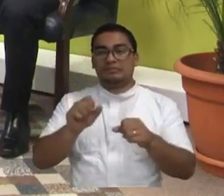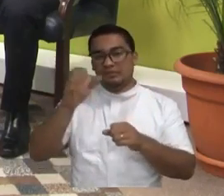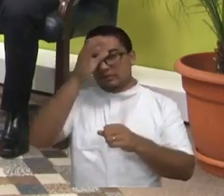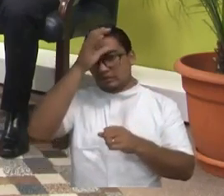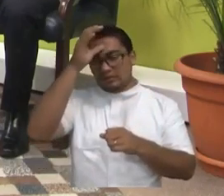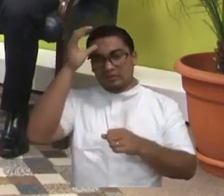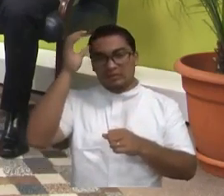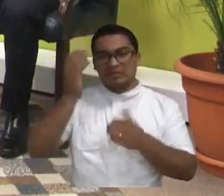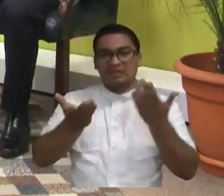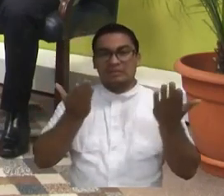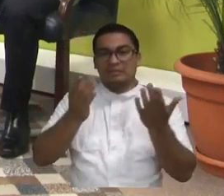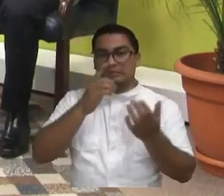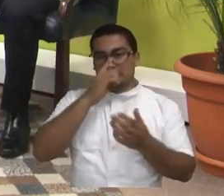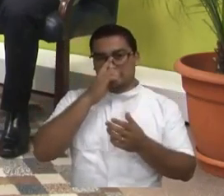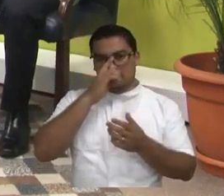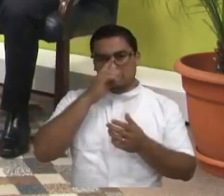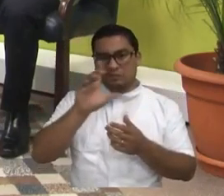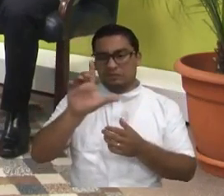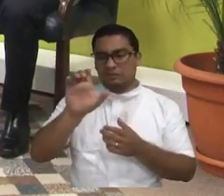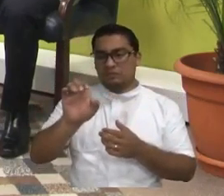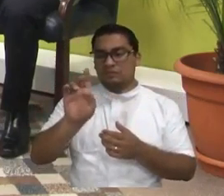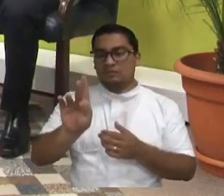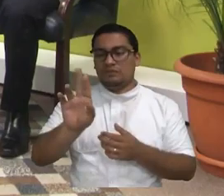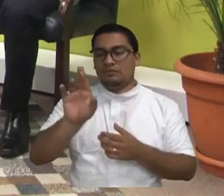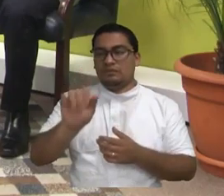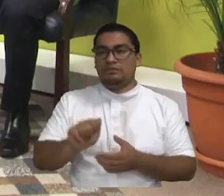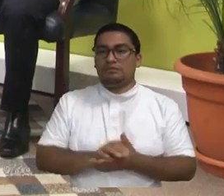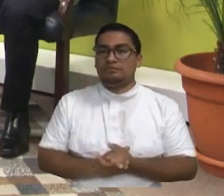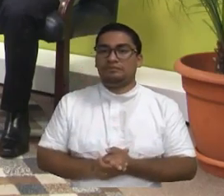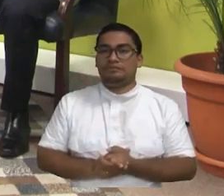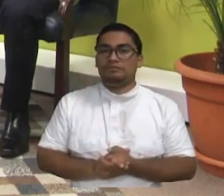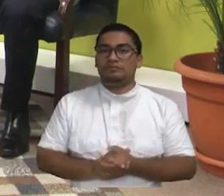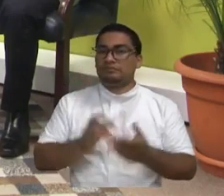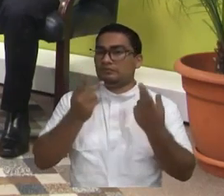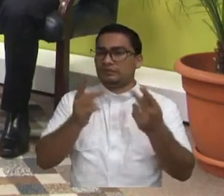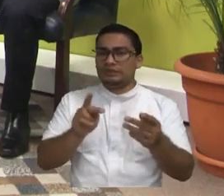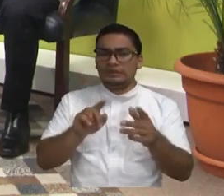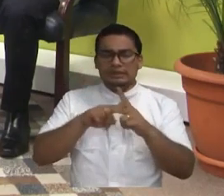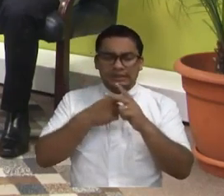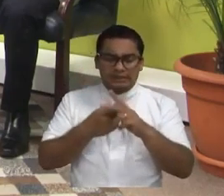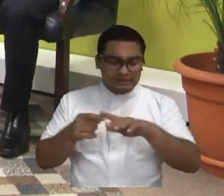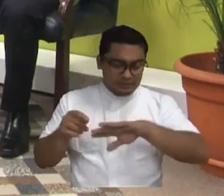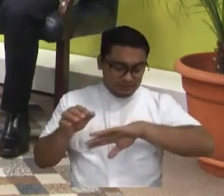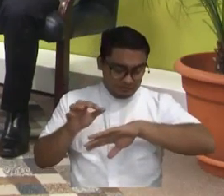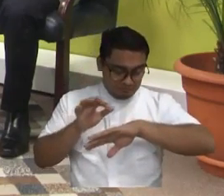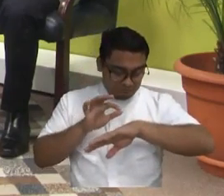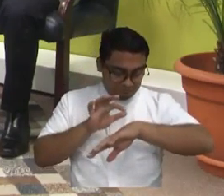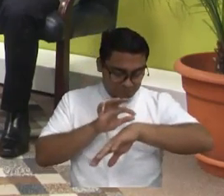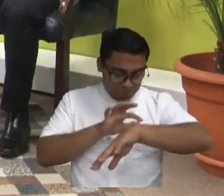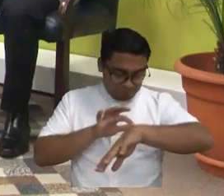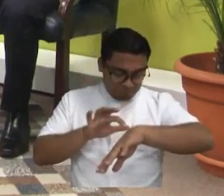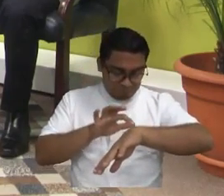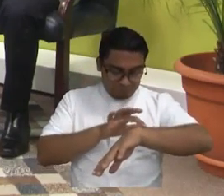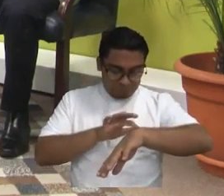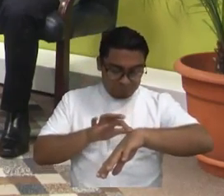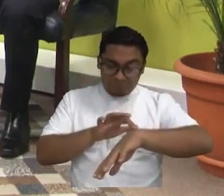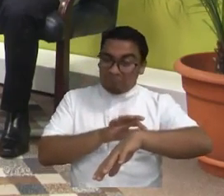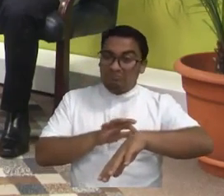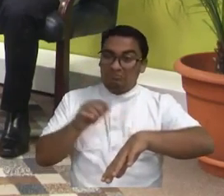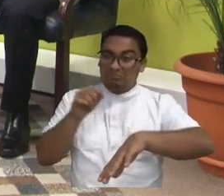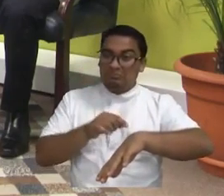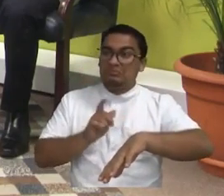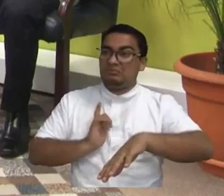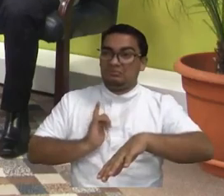es, la lepra tiene ese síntoma también. ¿Ya? Entonces, pero el inicial es una mancha. Pero esta mancha tiene una característica especial. Es